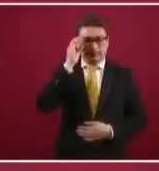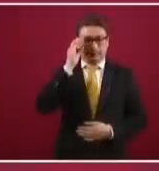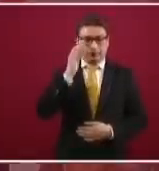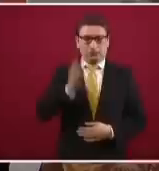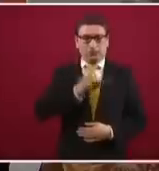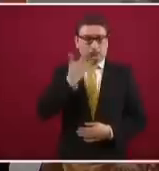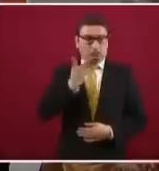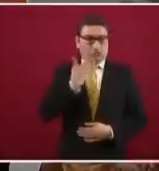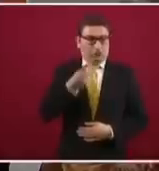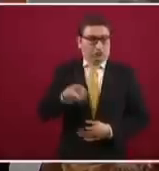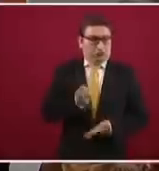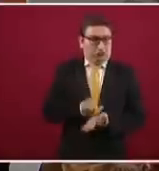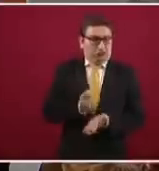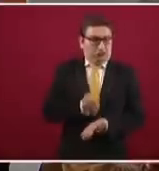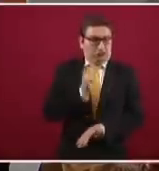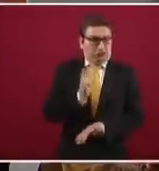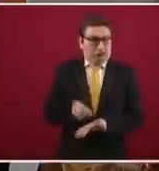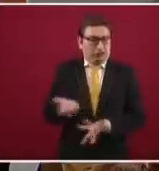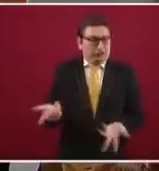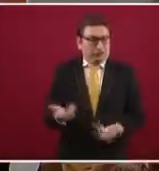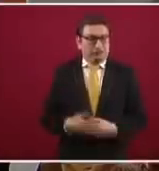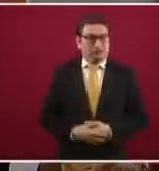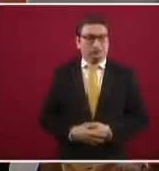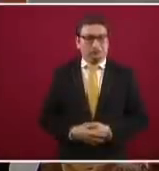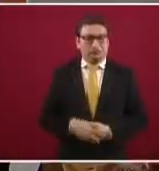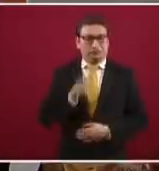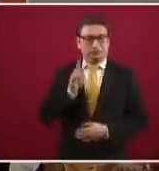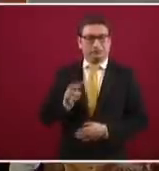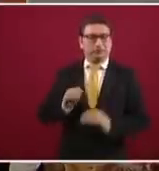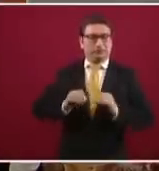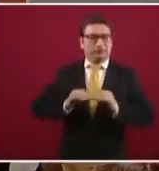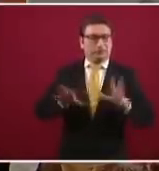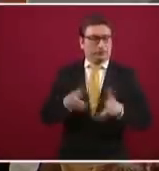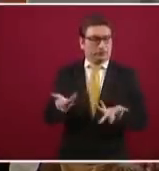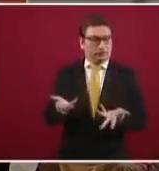coloquialmente, que pague los impuestos. Una empresa que